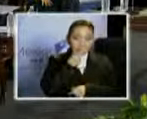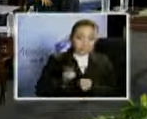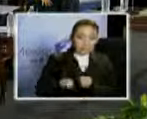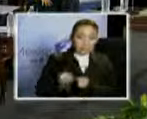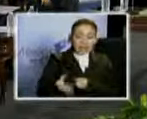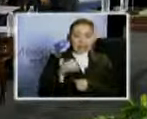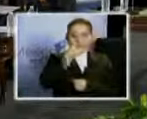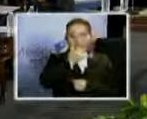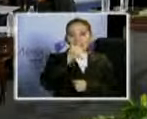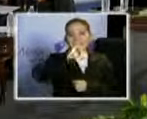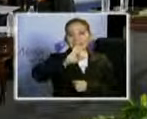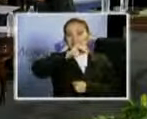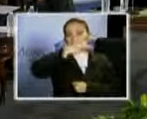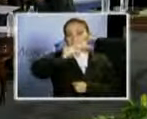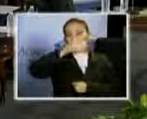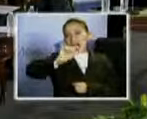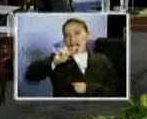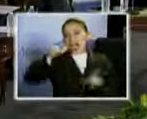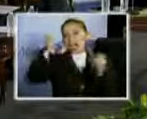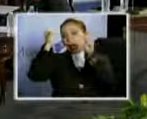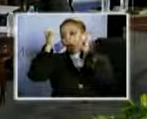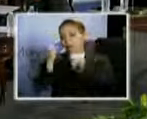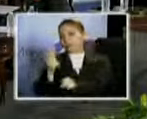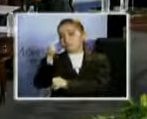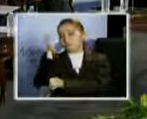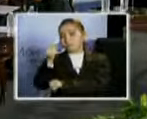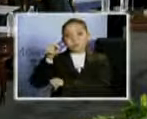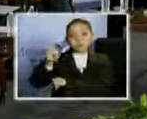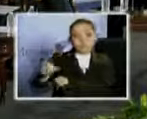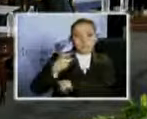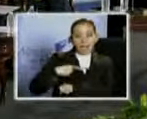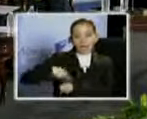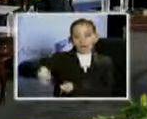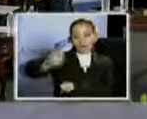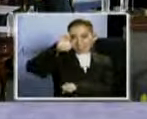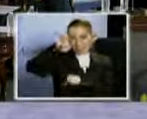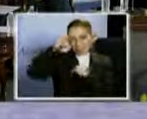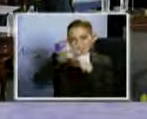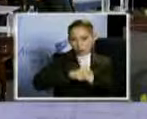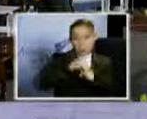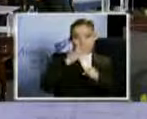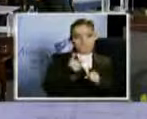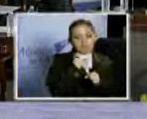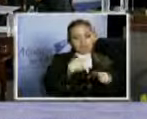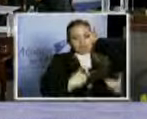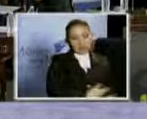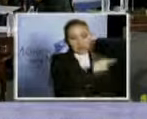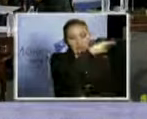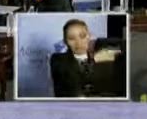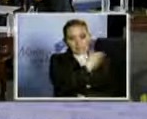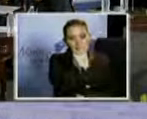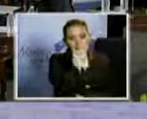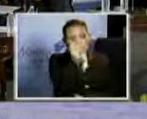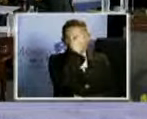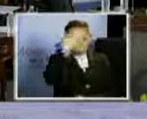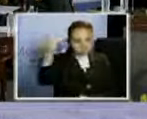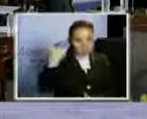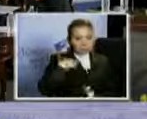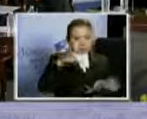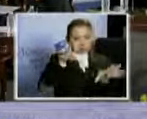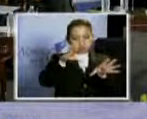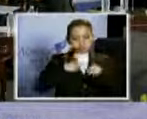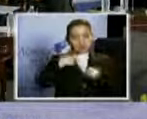la yihad individual, donde ciudadanos europeos de ascendencia musulmana